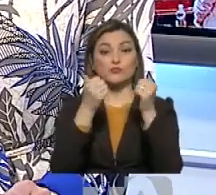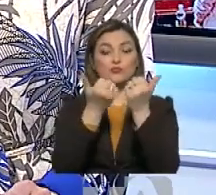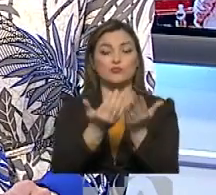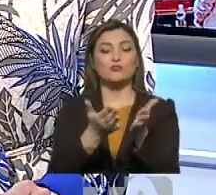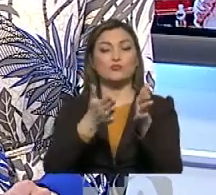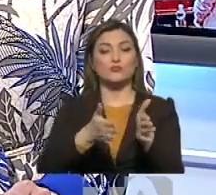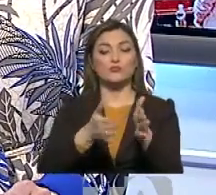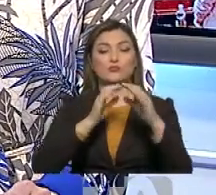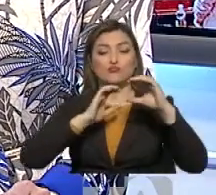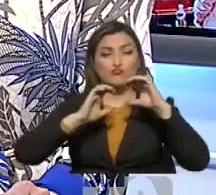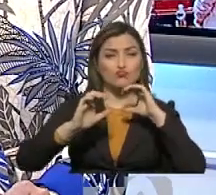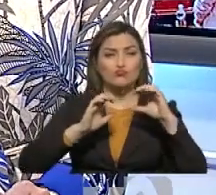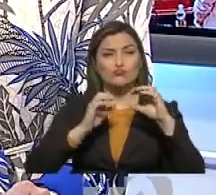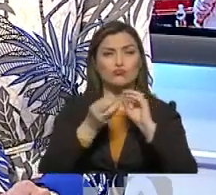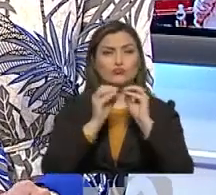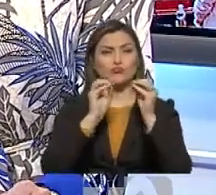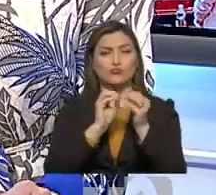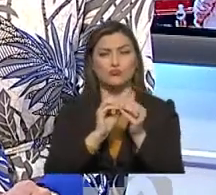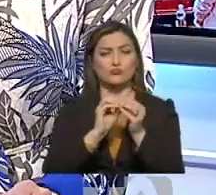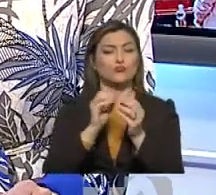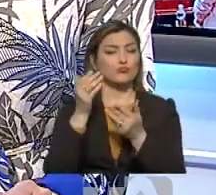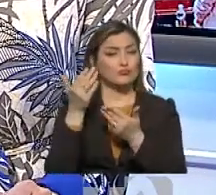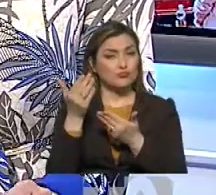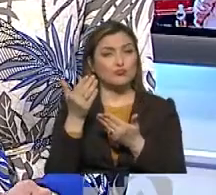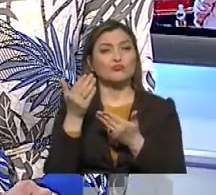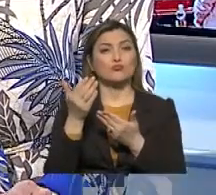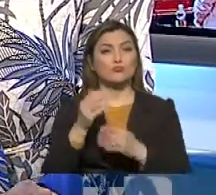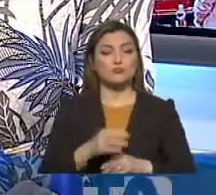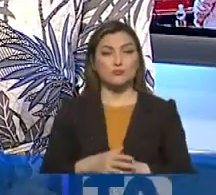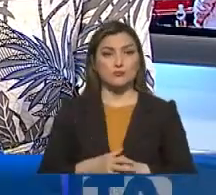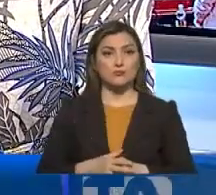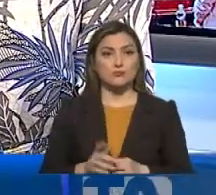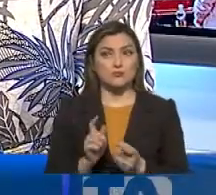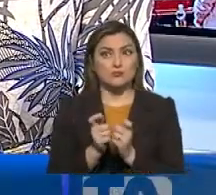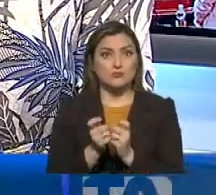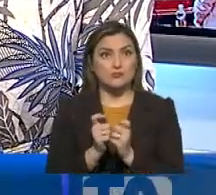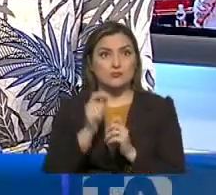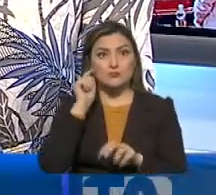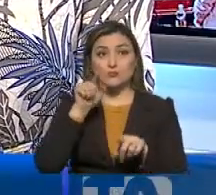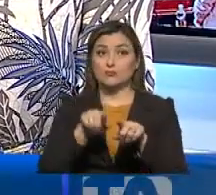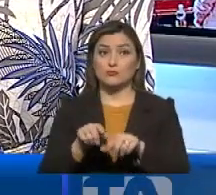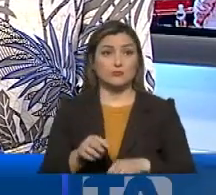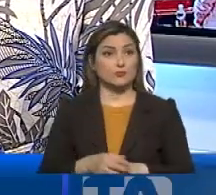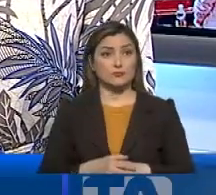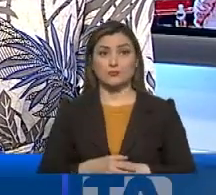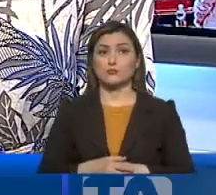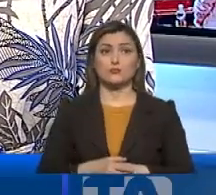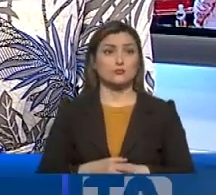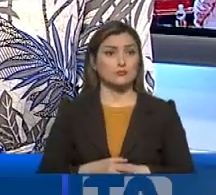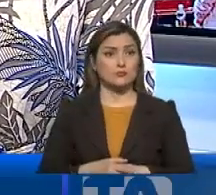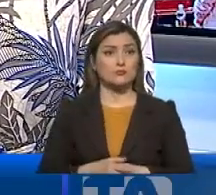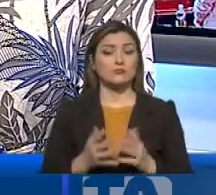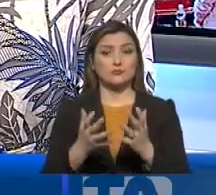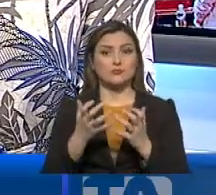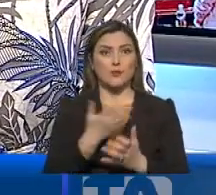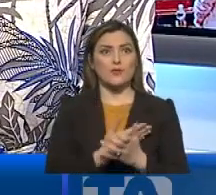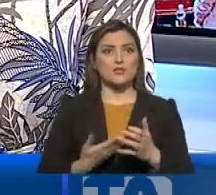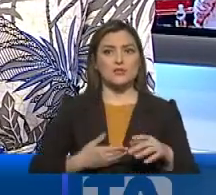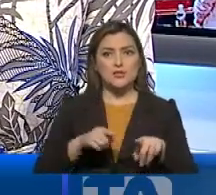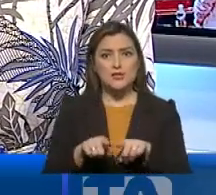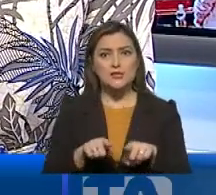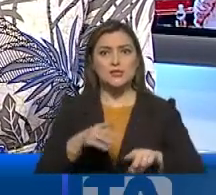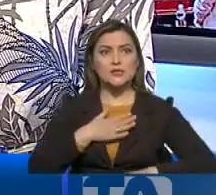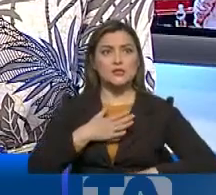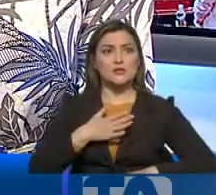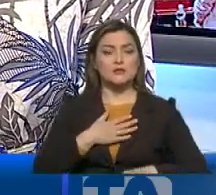conversaciones entre los bloques legislativos pero aún estos no se transforman y de acuerdos todos buscan alcanzar la presidencia de la asamblea